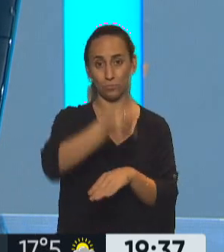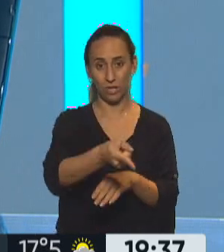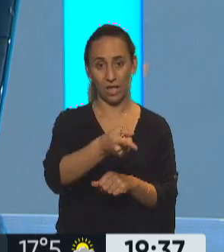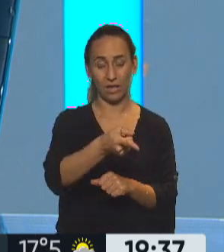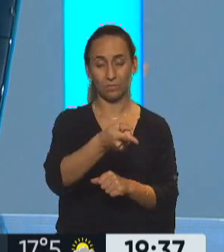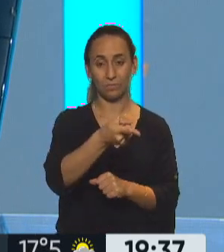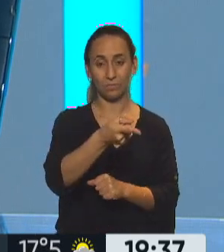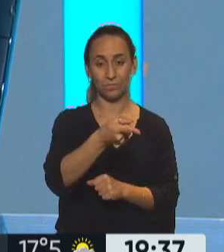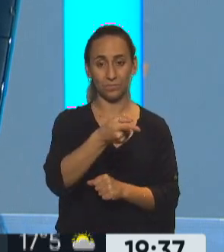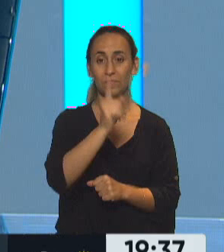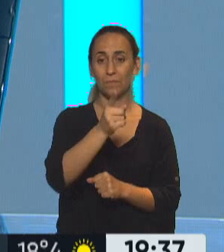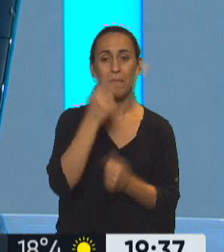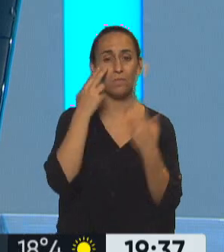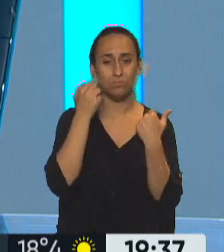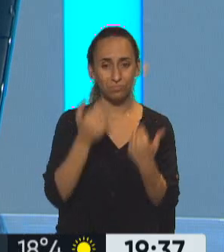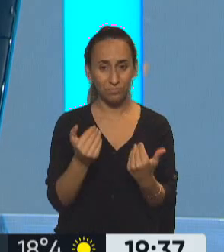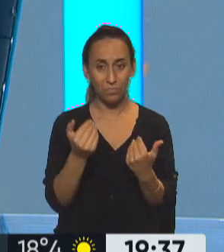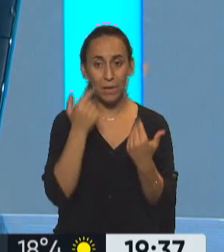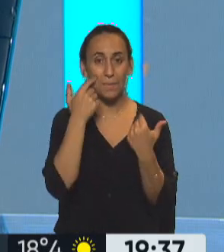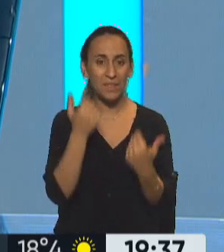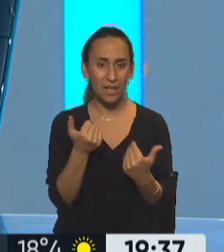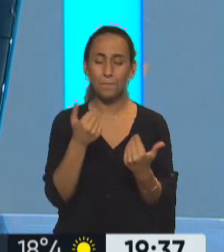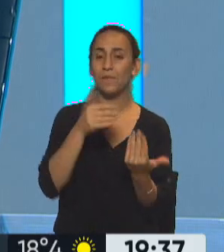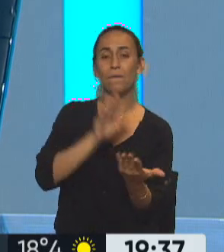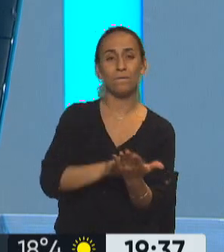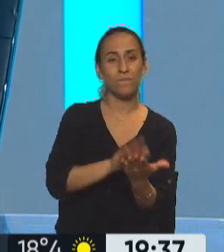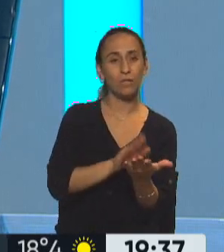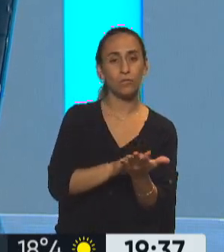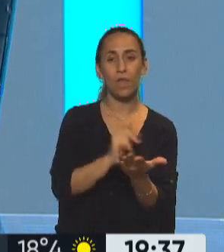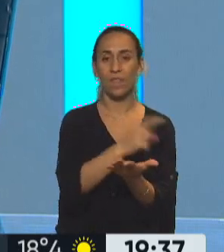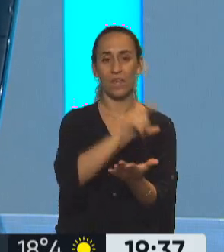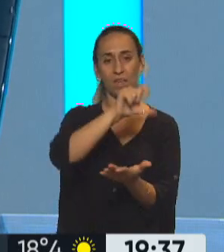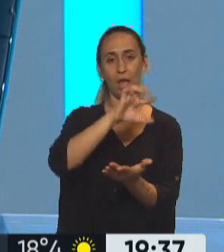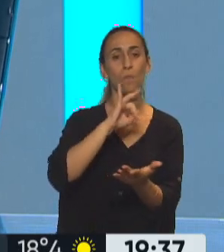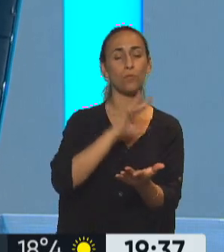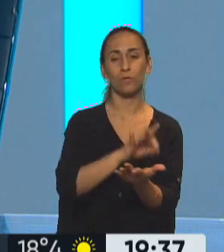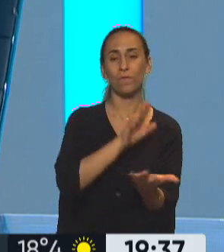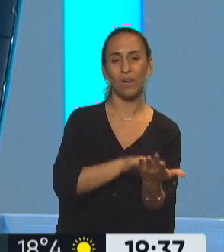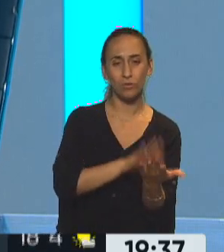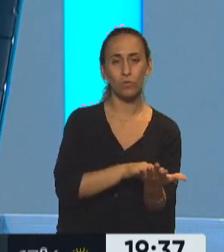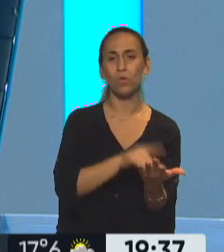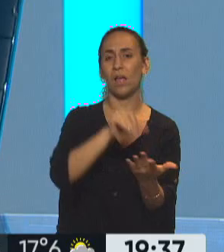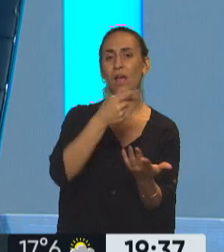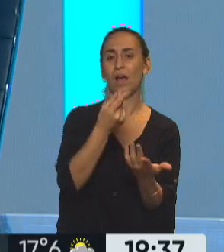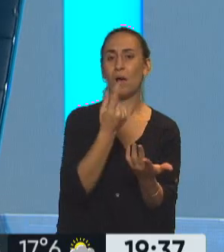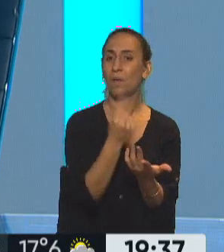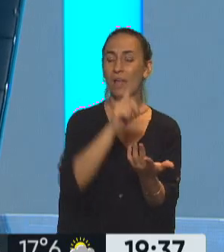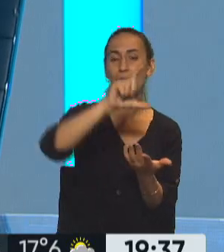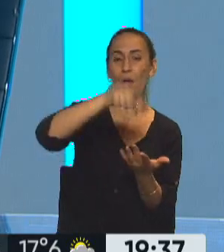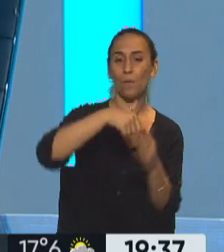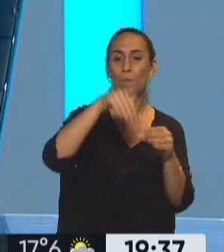a periciar toda la facturación de caputo y todos los movimientos bancarios para saber